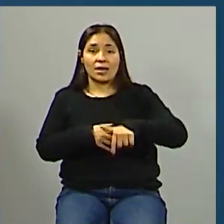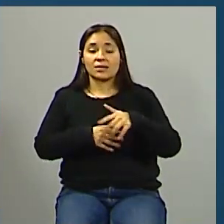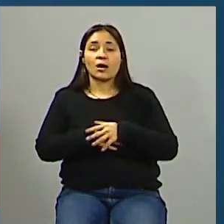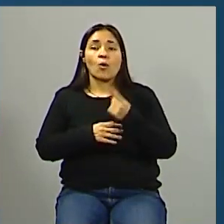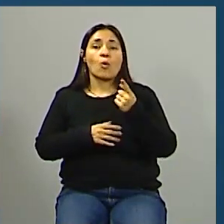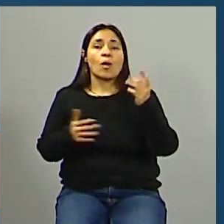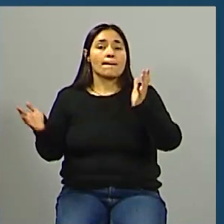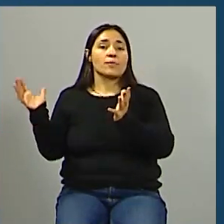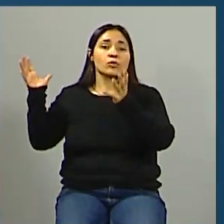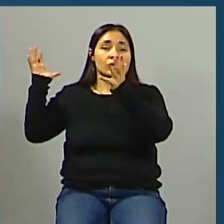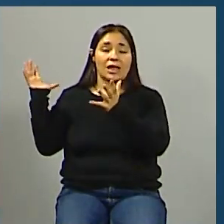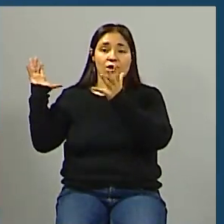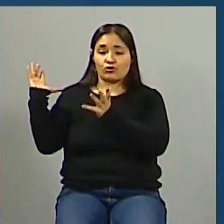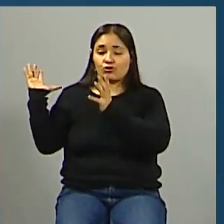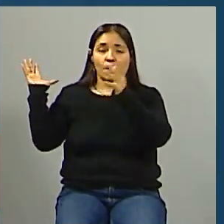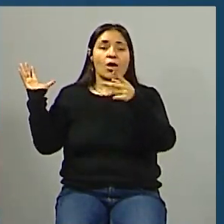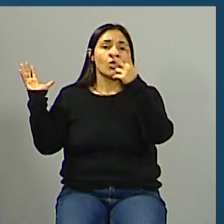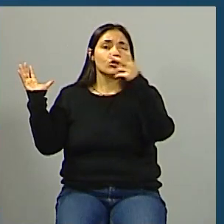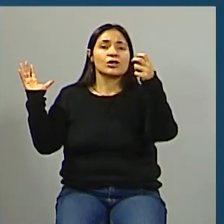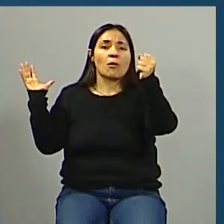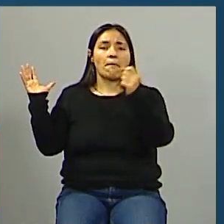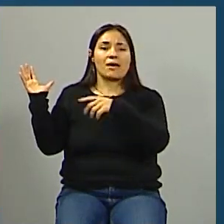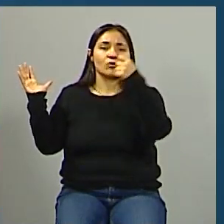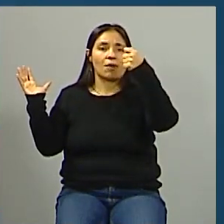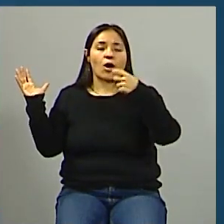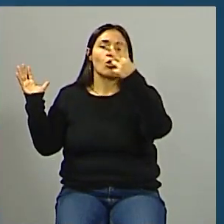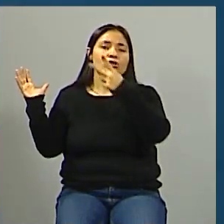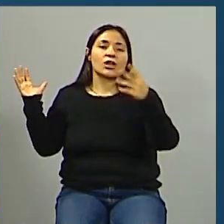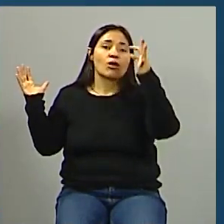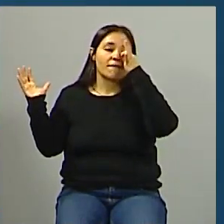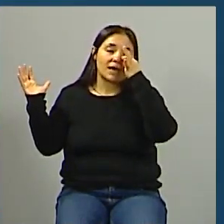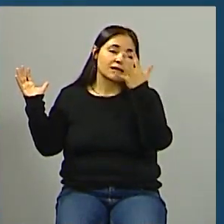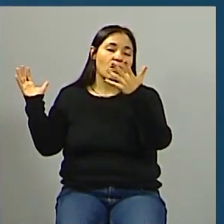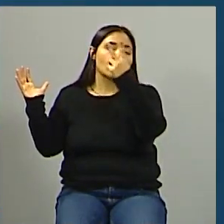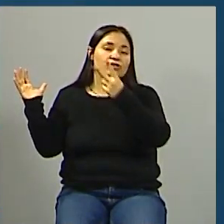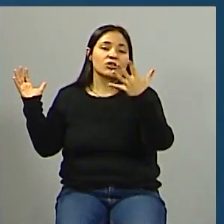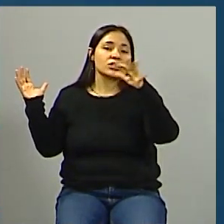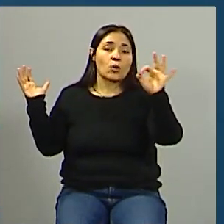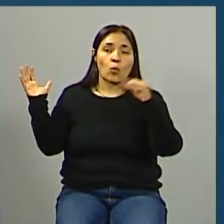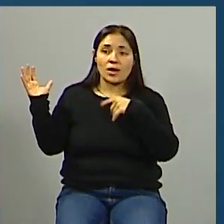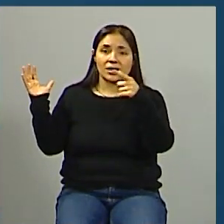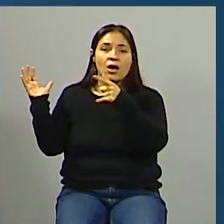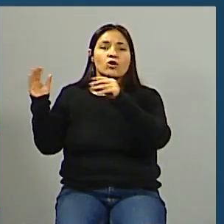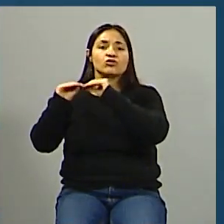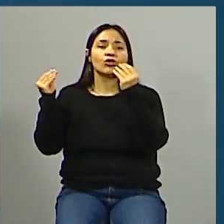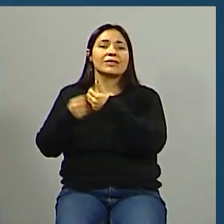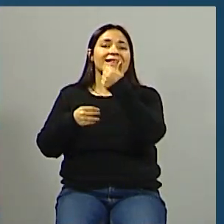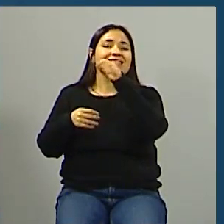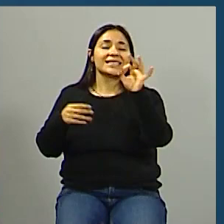tacho que se pagó promedio 200 pesos, por decir algo, 220, 250, vos lo multiplicás por 60 tachos al día